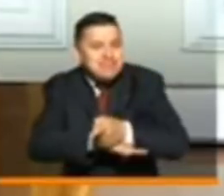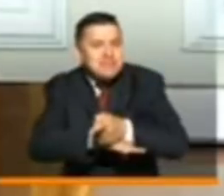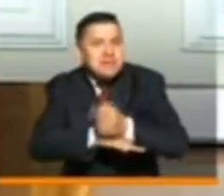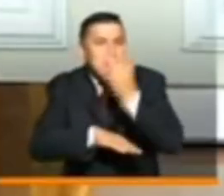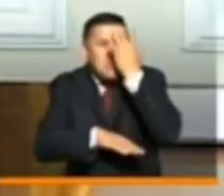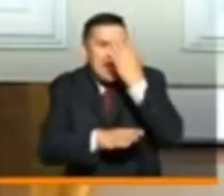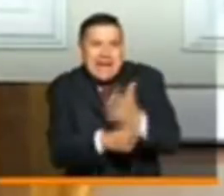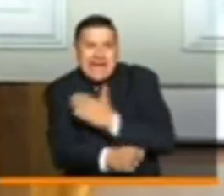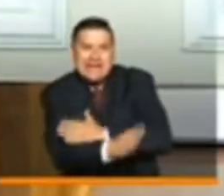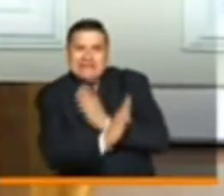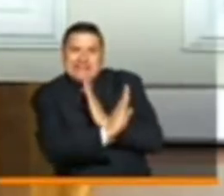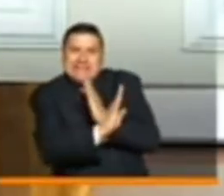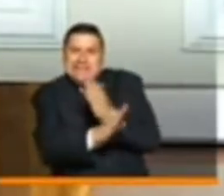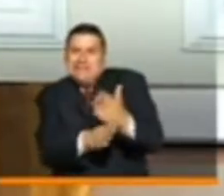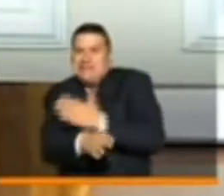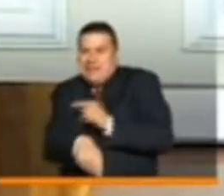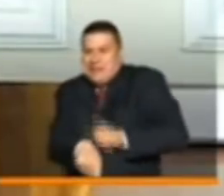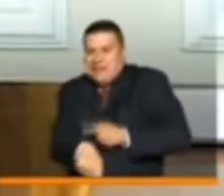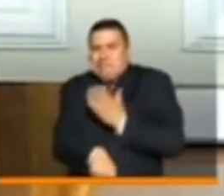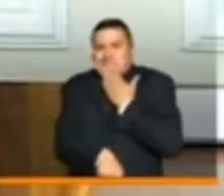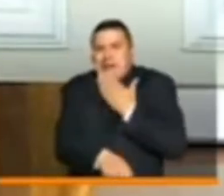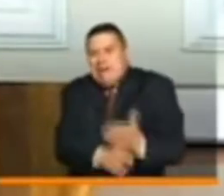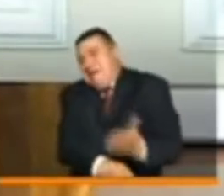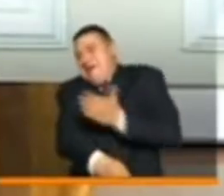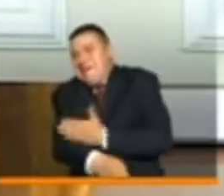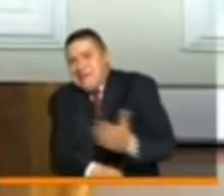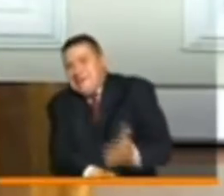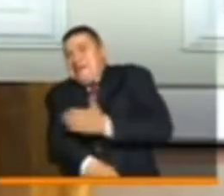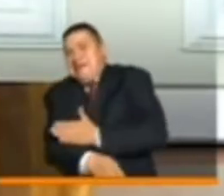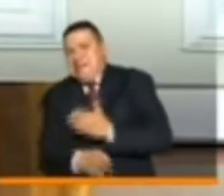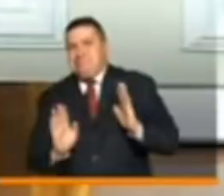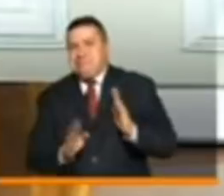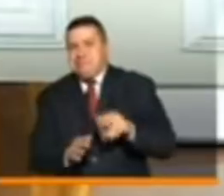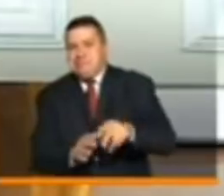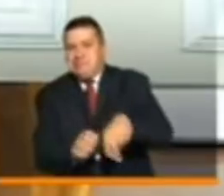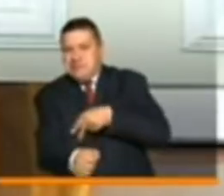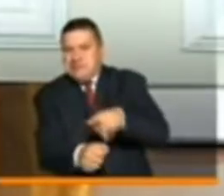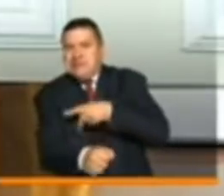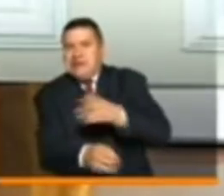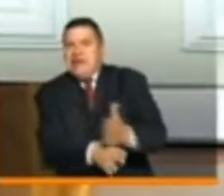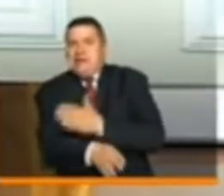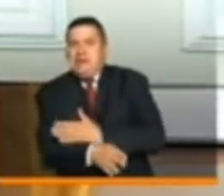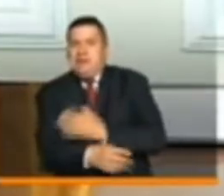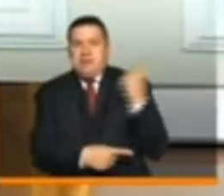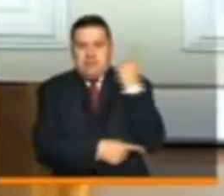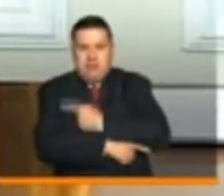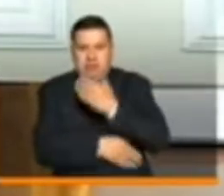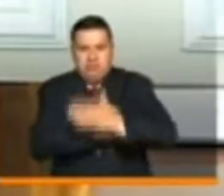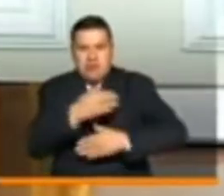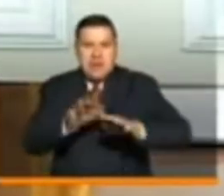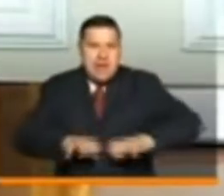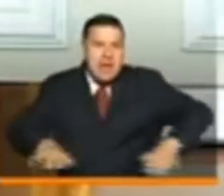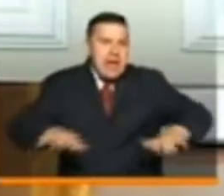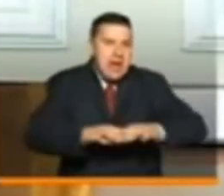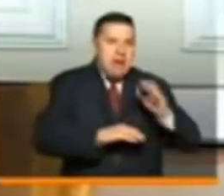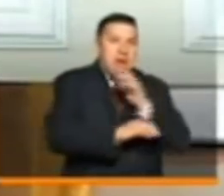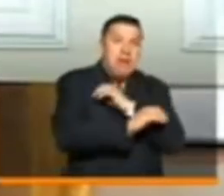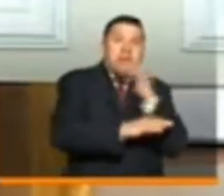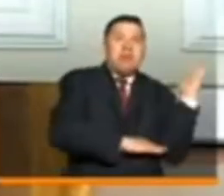carácter preventivo y a tiempo y esto nos permite a nosotros seguir durante el día con actividades